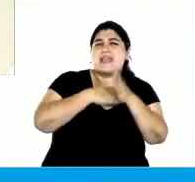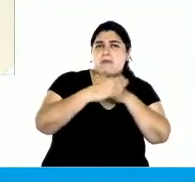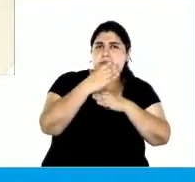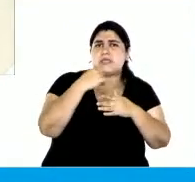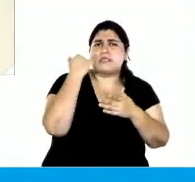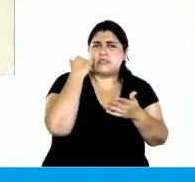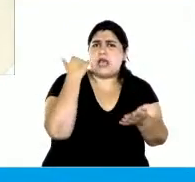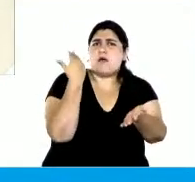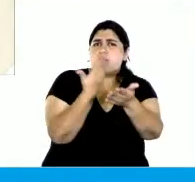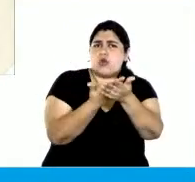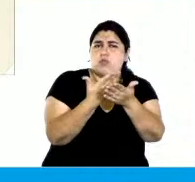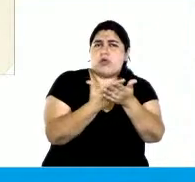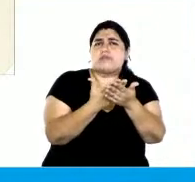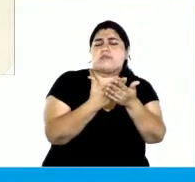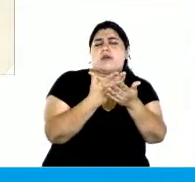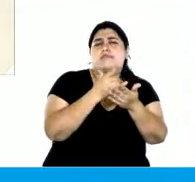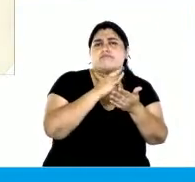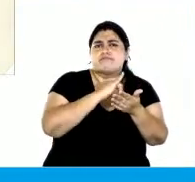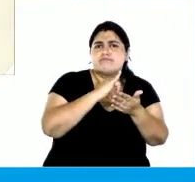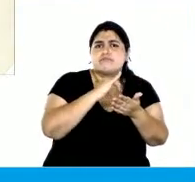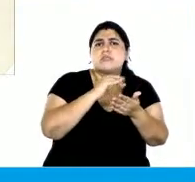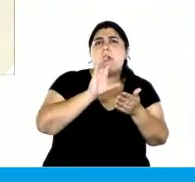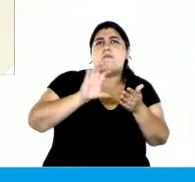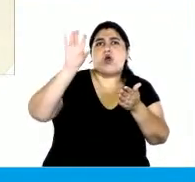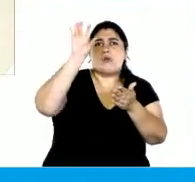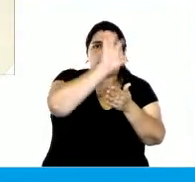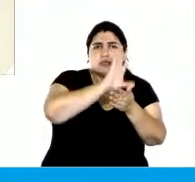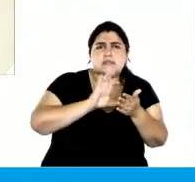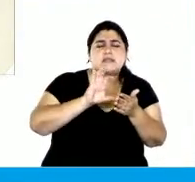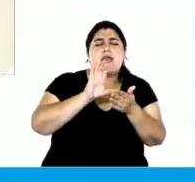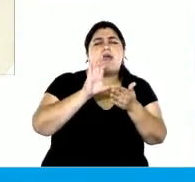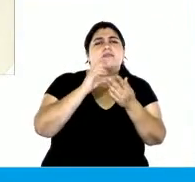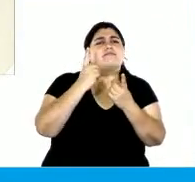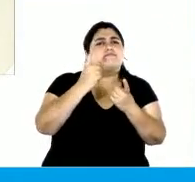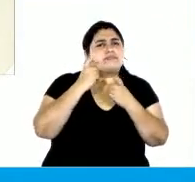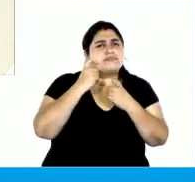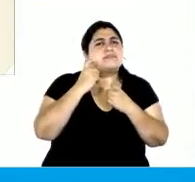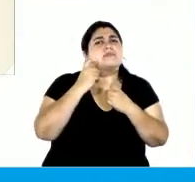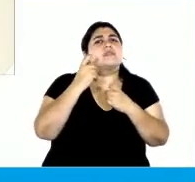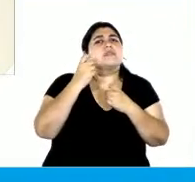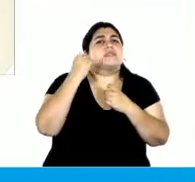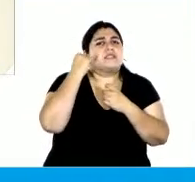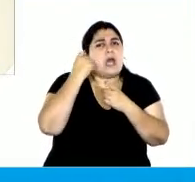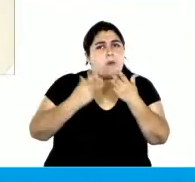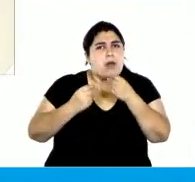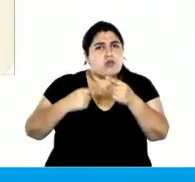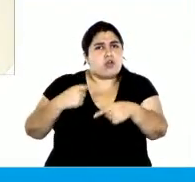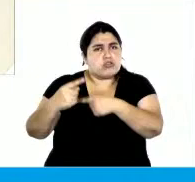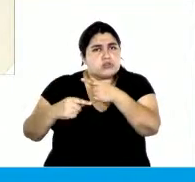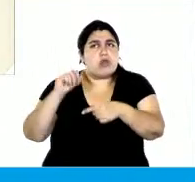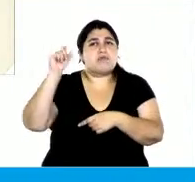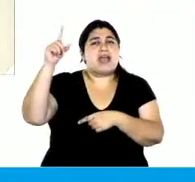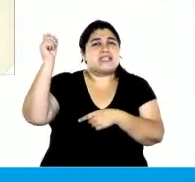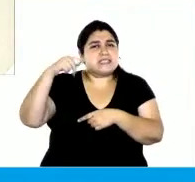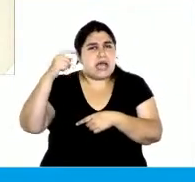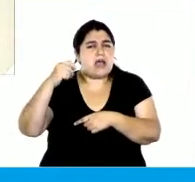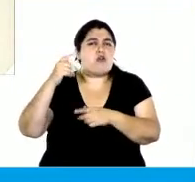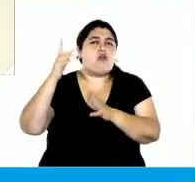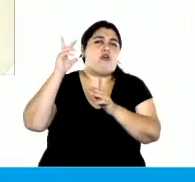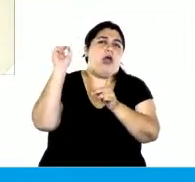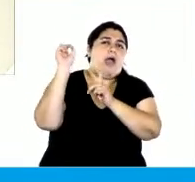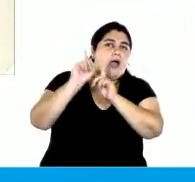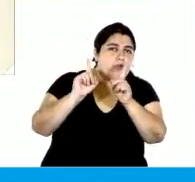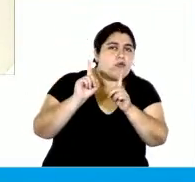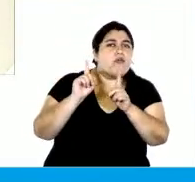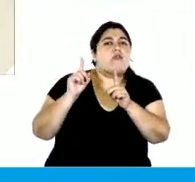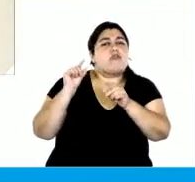esta necesidad en gobiernos de varias provincias. En ese sentido, Neuquén ya avanzó, en Chaco, con algunas limitaciones, también